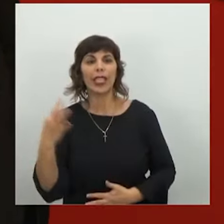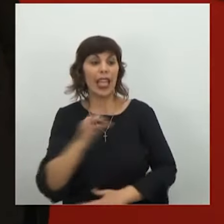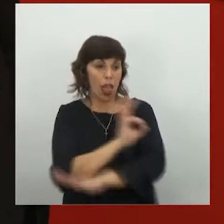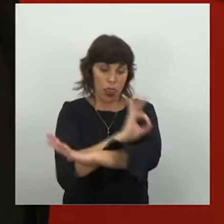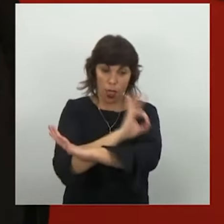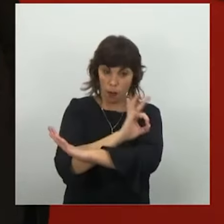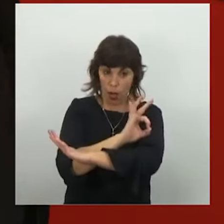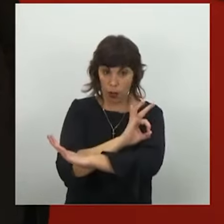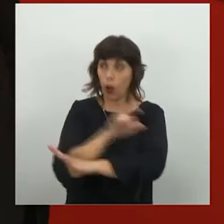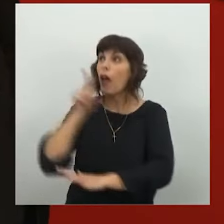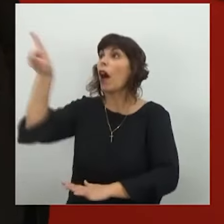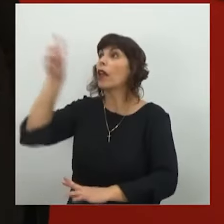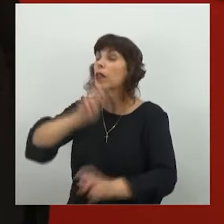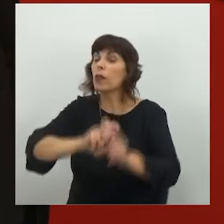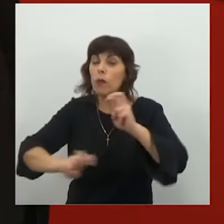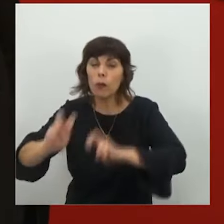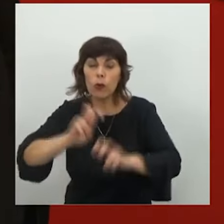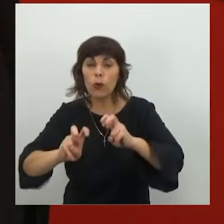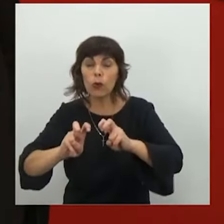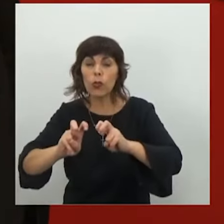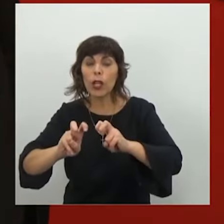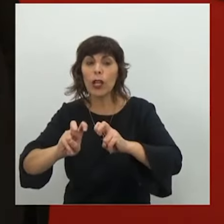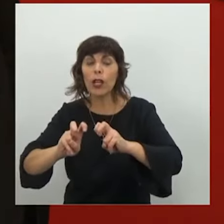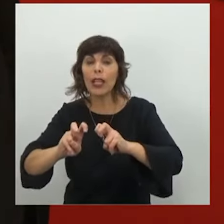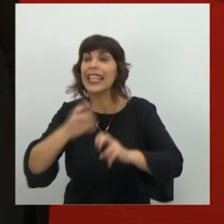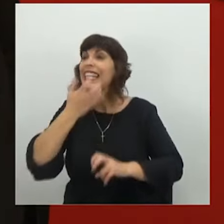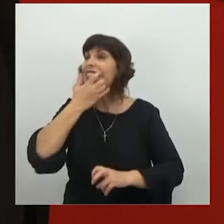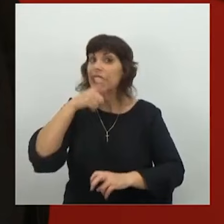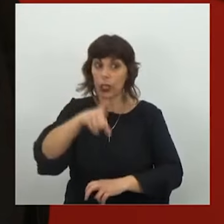la madrugada me encontrará.